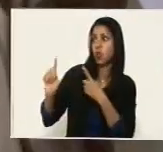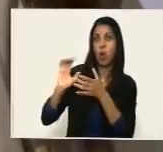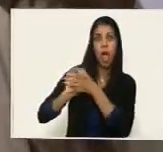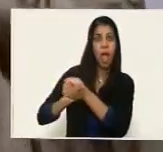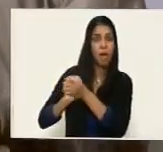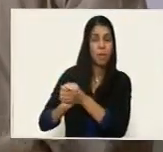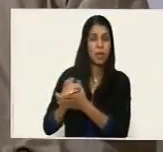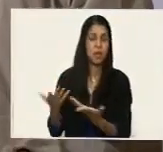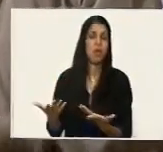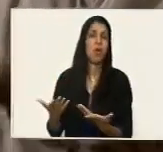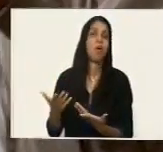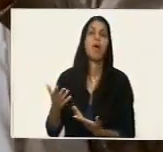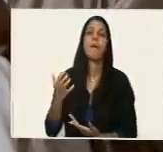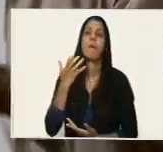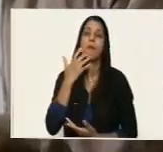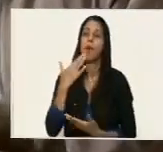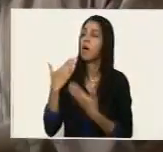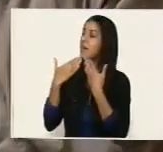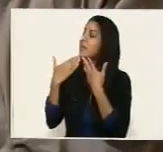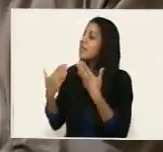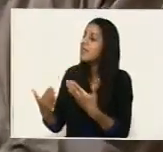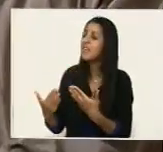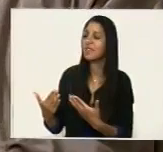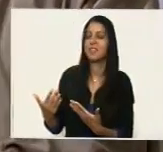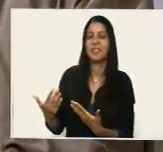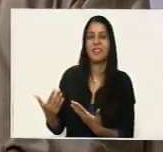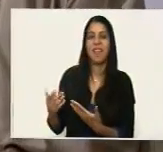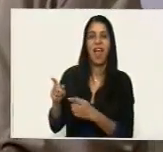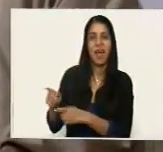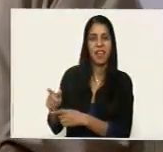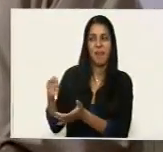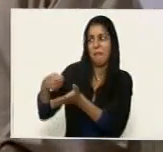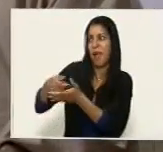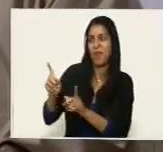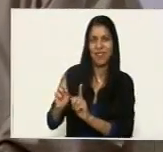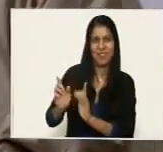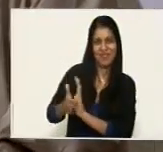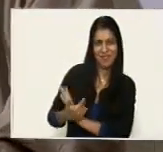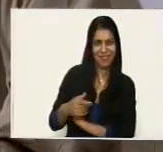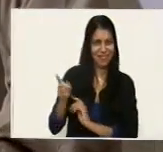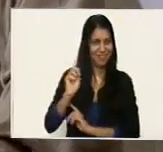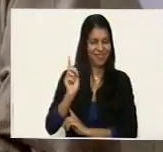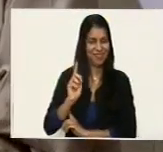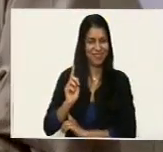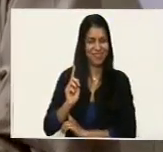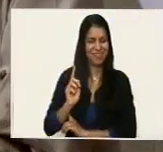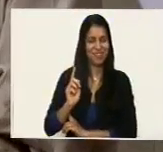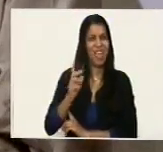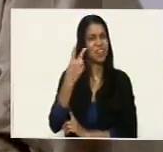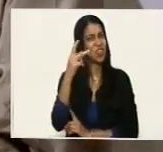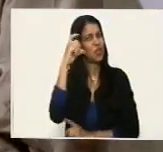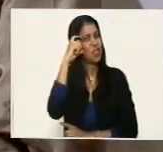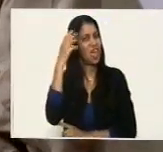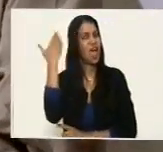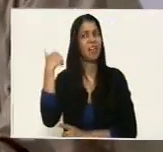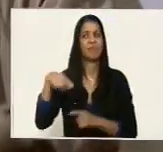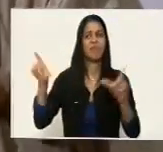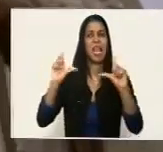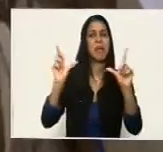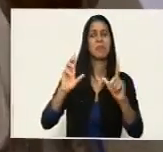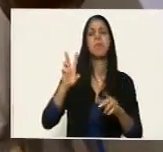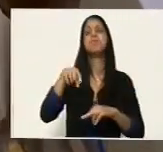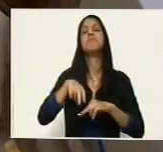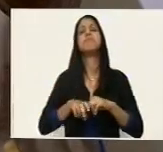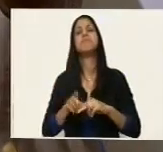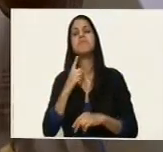quien le agradezco mucho. No voy a creer que le pagué, porque hace dos días en Aporrea me sacó a mí de la visibilidad, y el que